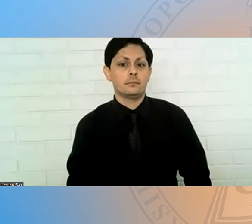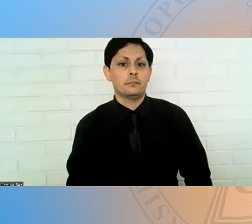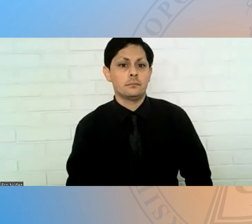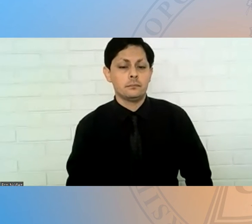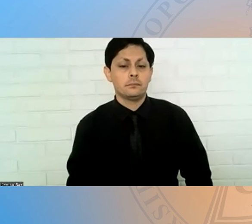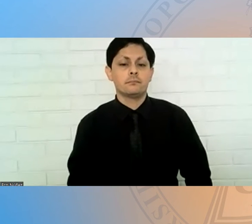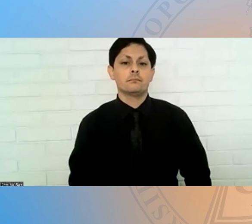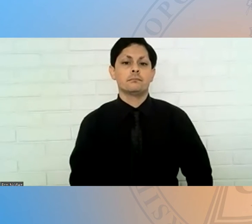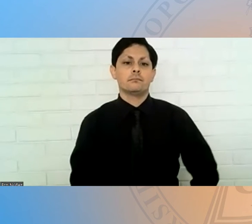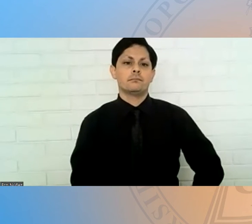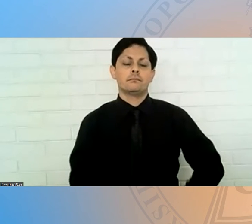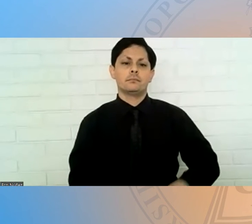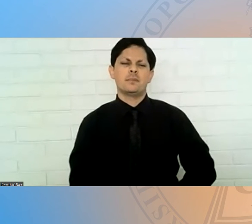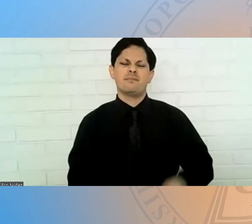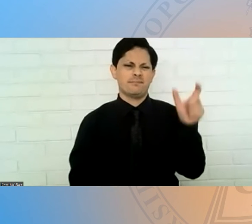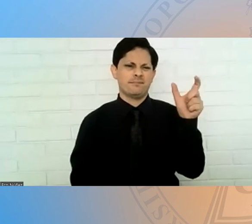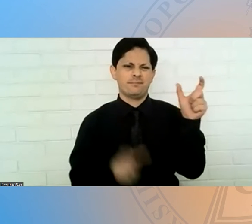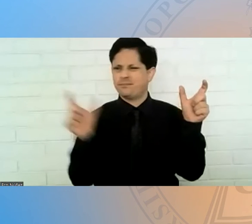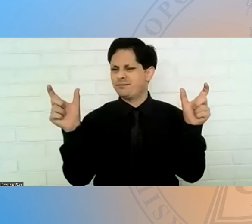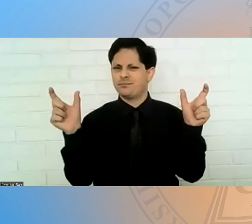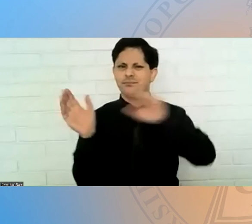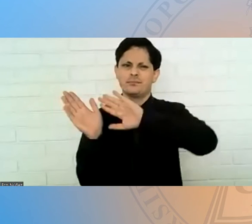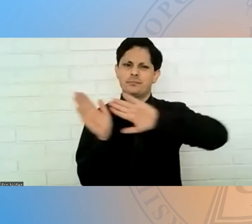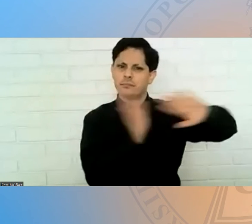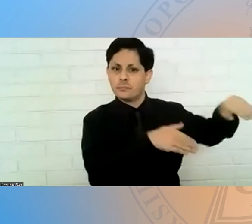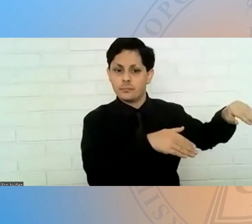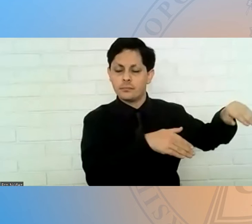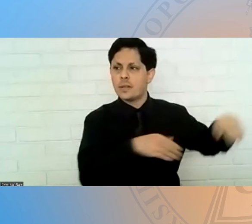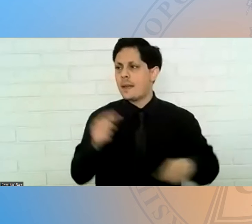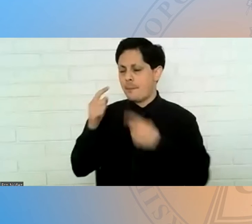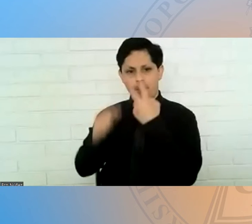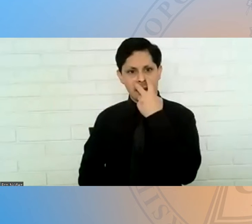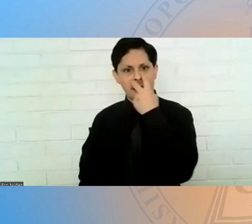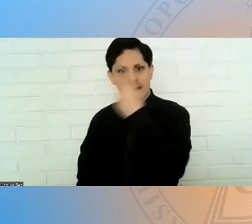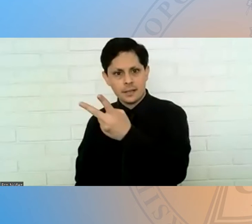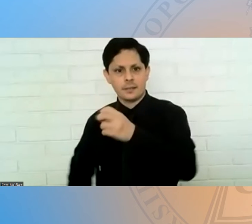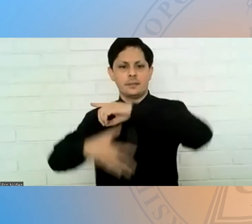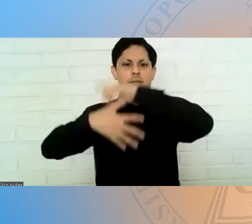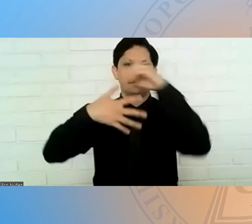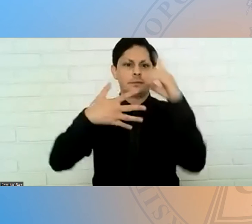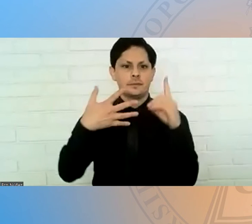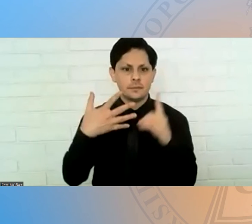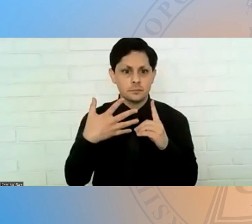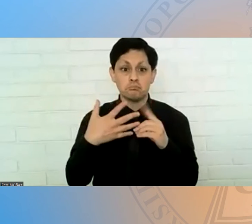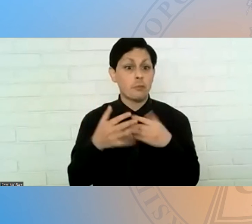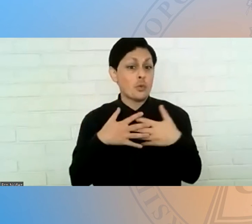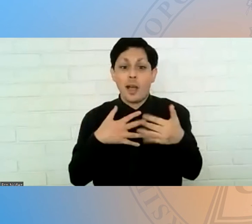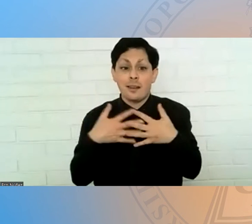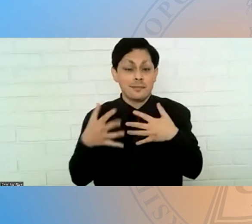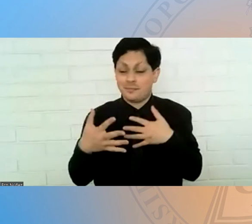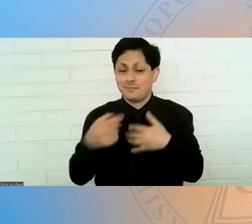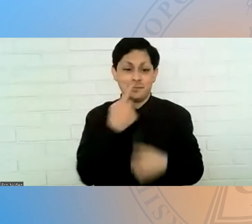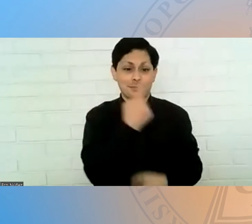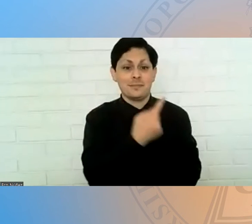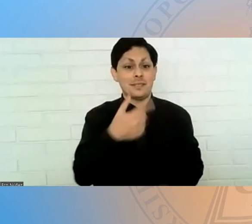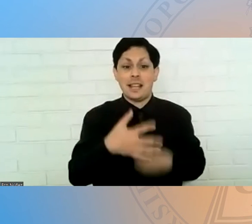deshacerse de los preconceptos y mirar la diversidad como algo que ocurre naturalmente entre los